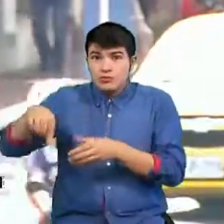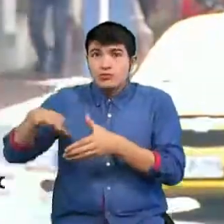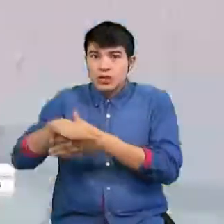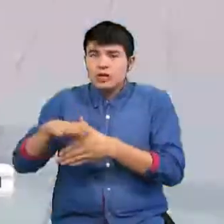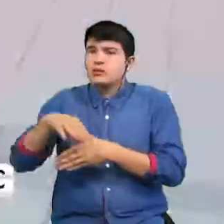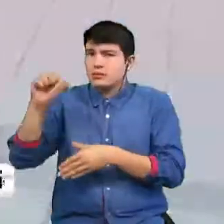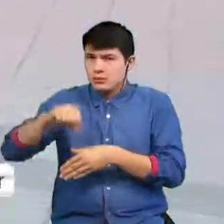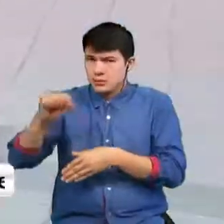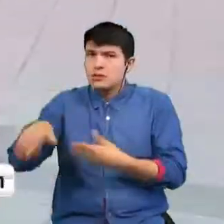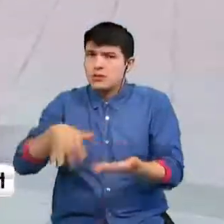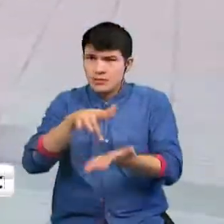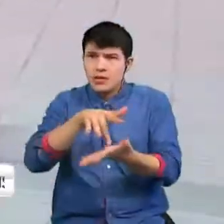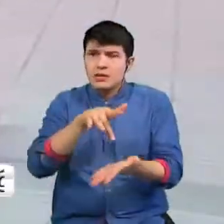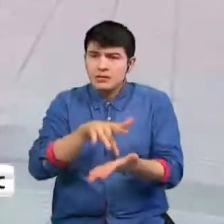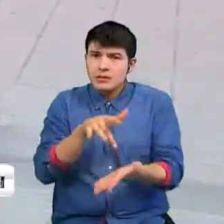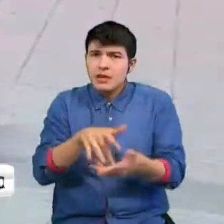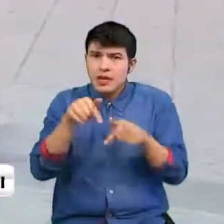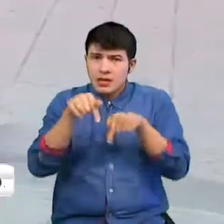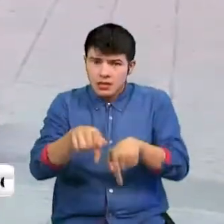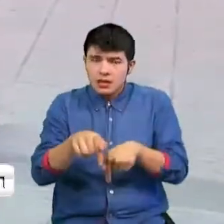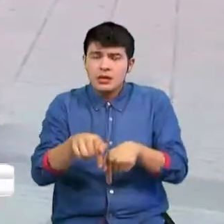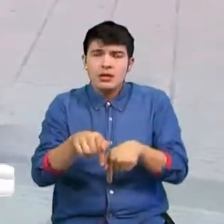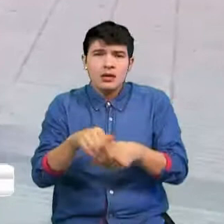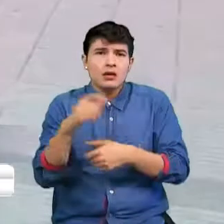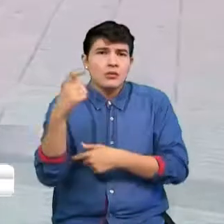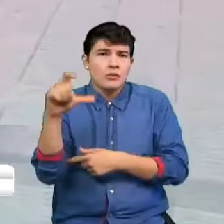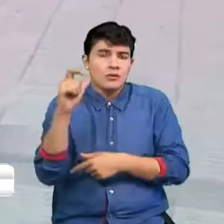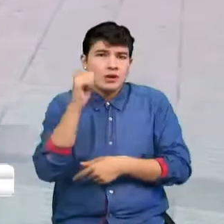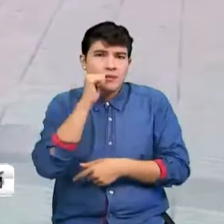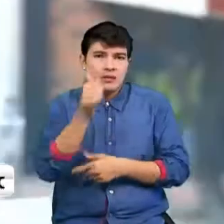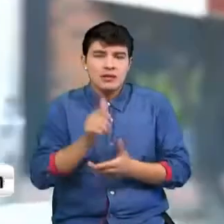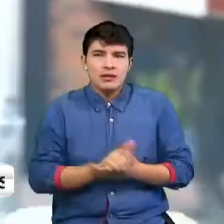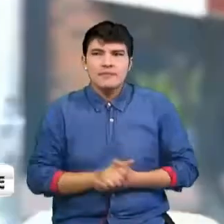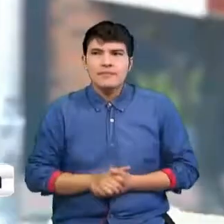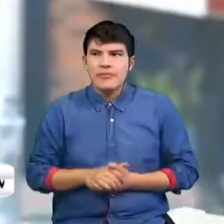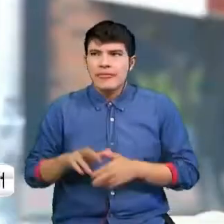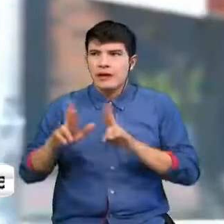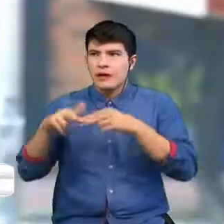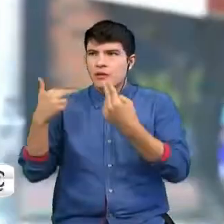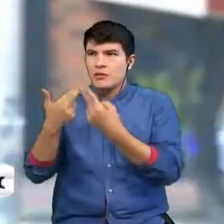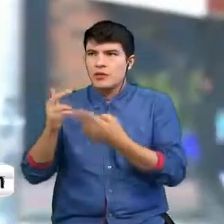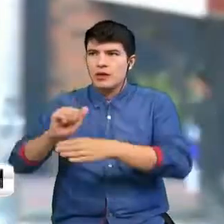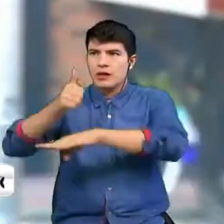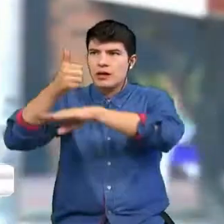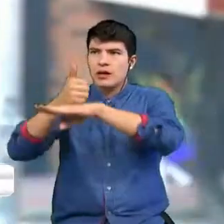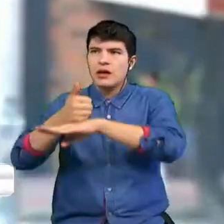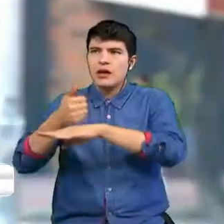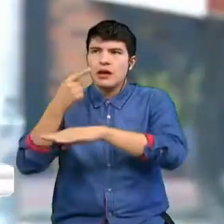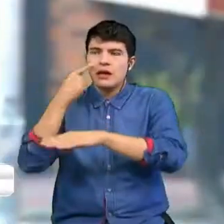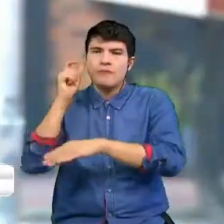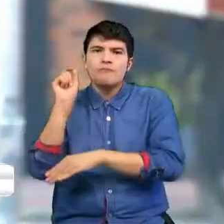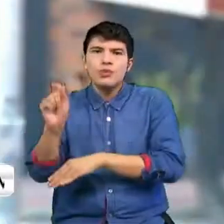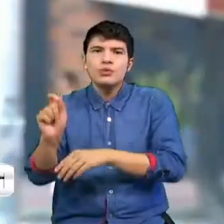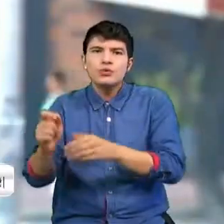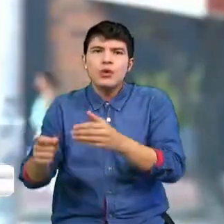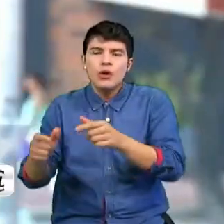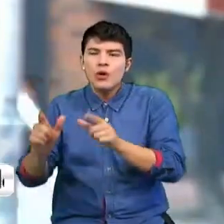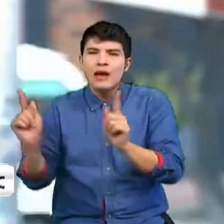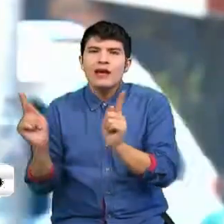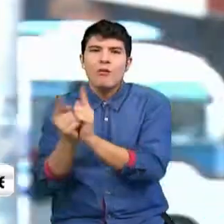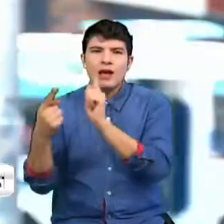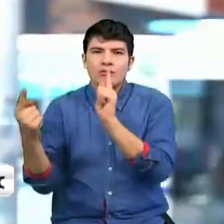participar de la marcha aquí en cúcuta en el día de mañana reunión con los gerentes de empresas desde el punto de partida y la hora